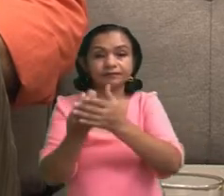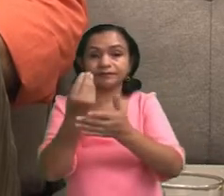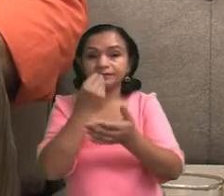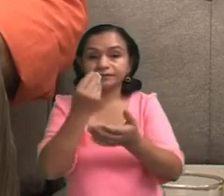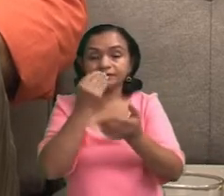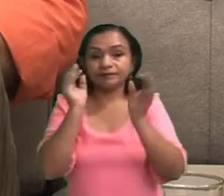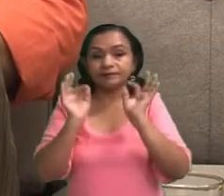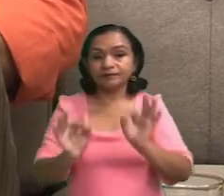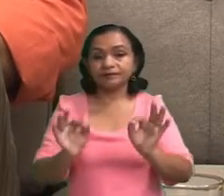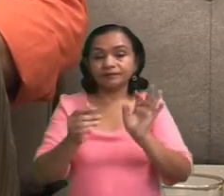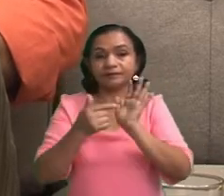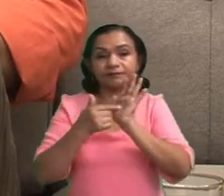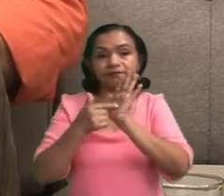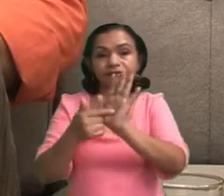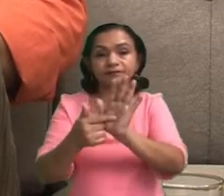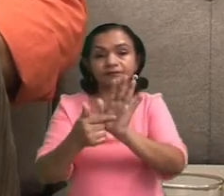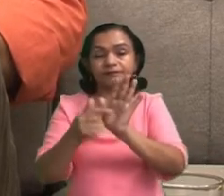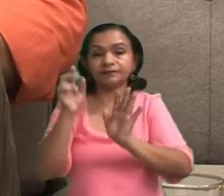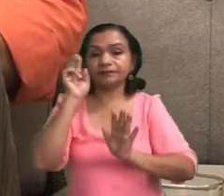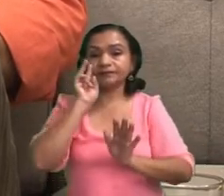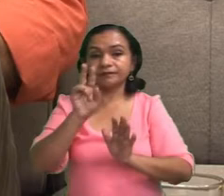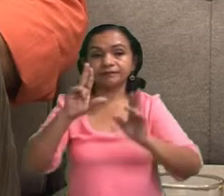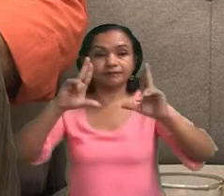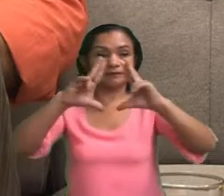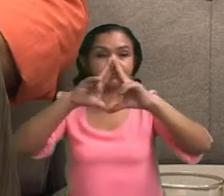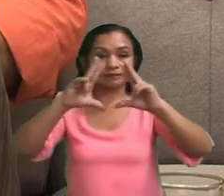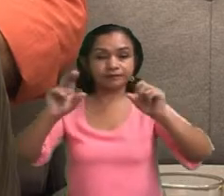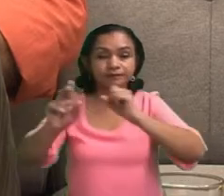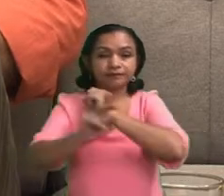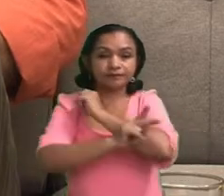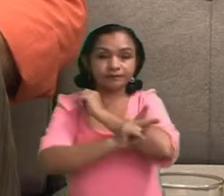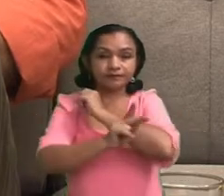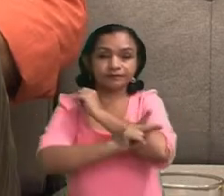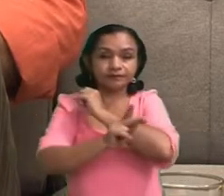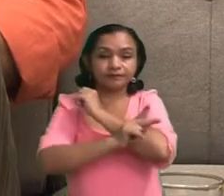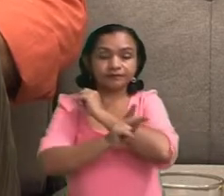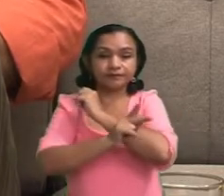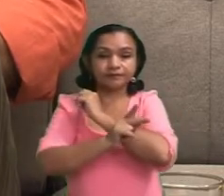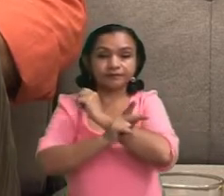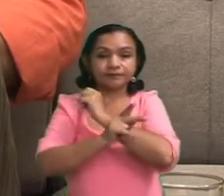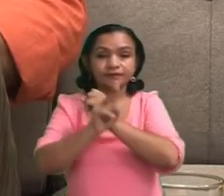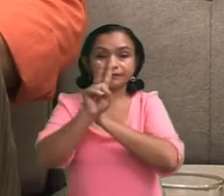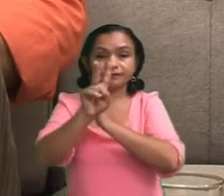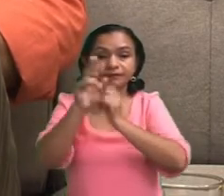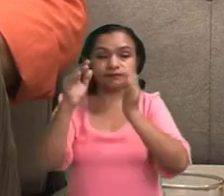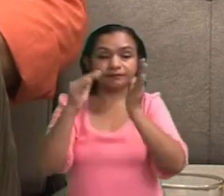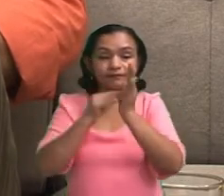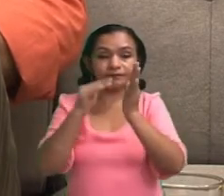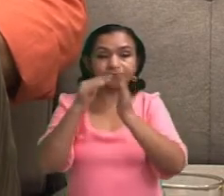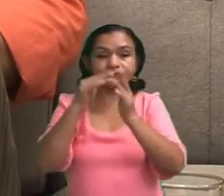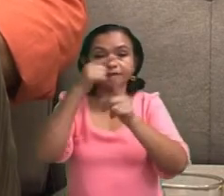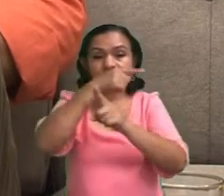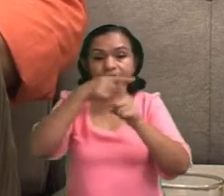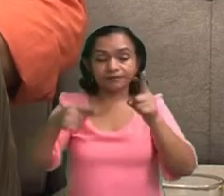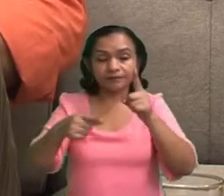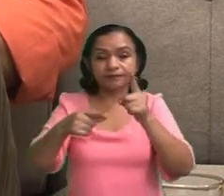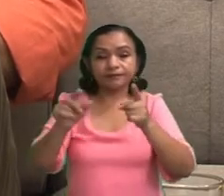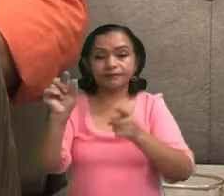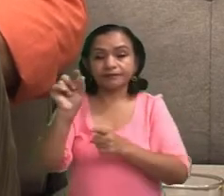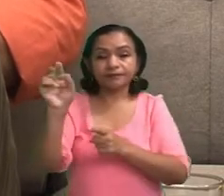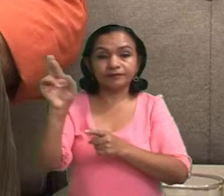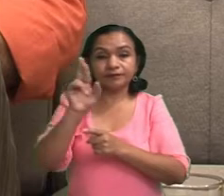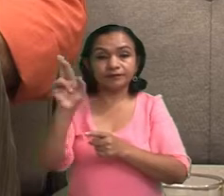alimentaria. Por ejemplo, te das cuenta que Nicaragua es un país que consume 2,5 millones de quintales de